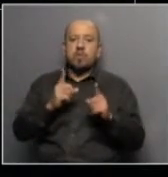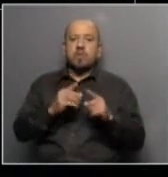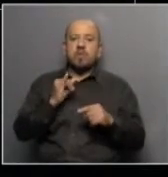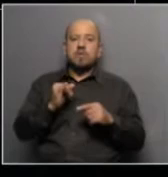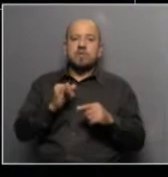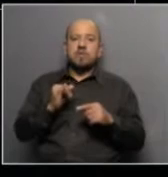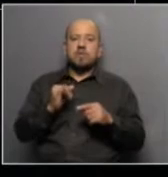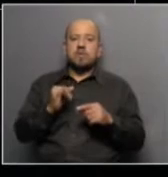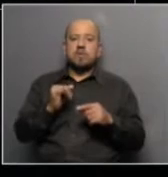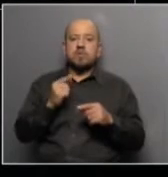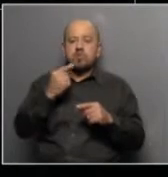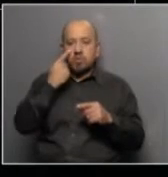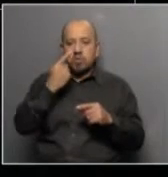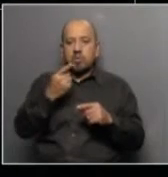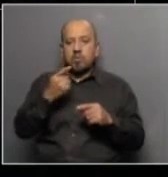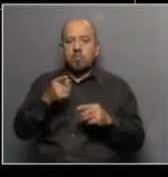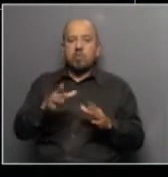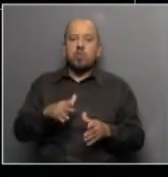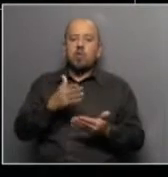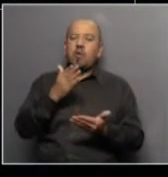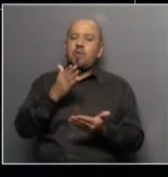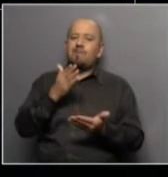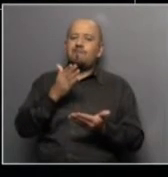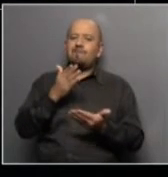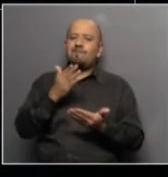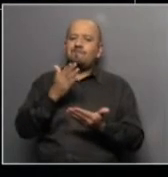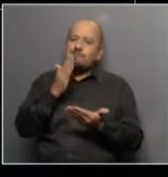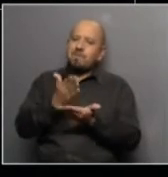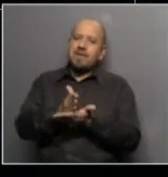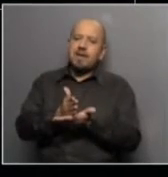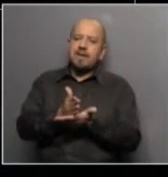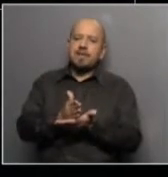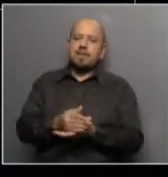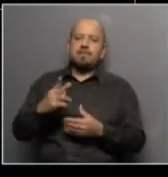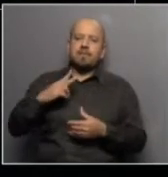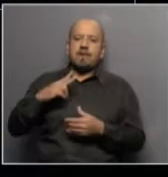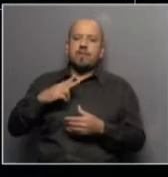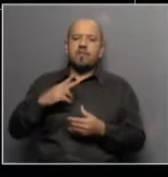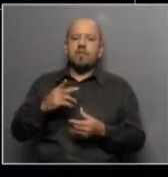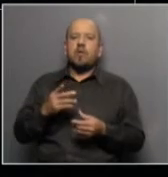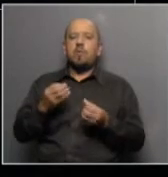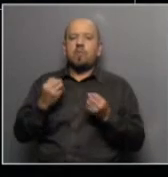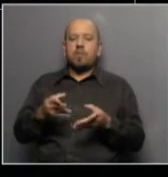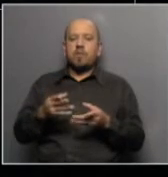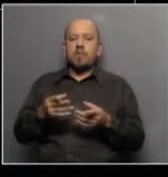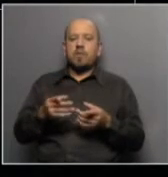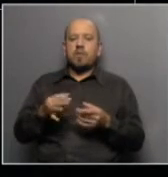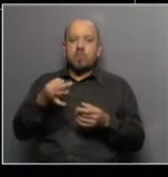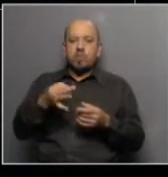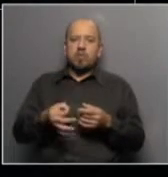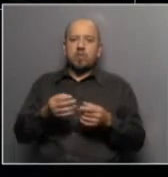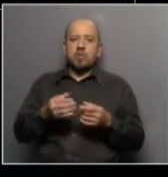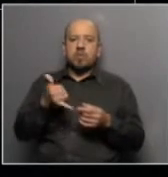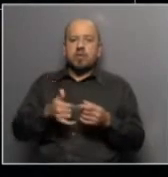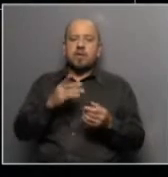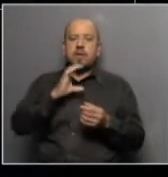que nosotros en el trabajo los notificamos como semi-privados, porque son barrios que si bien cumplen con varios